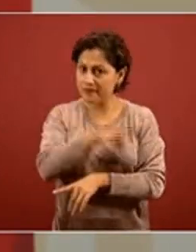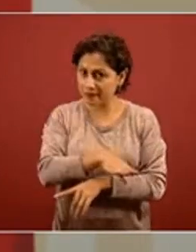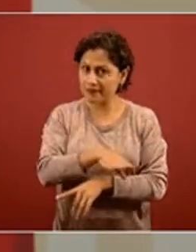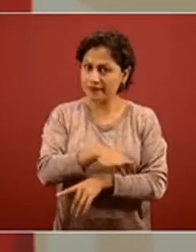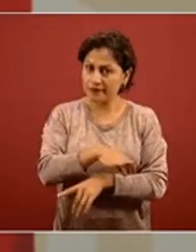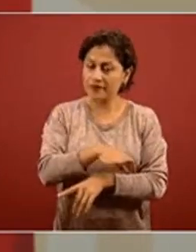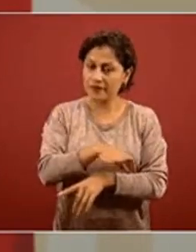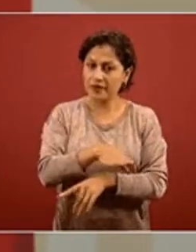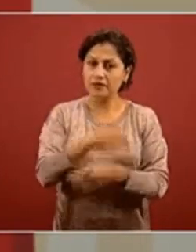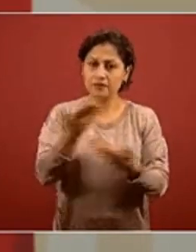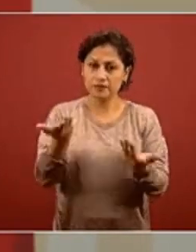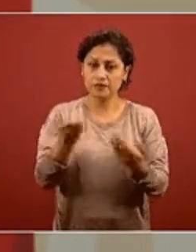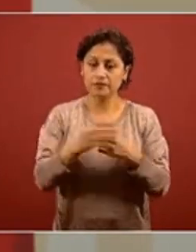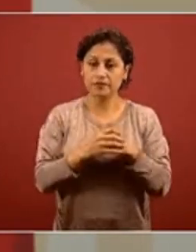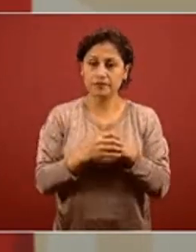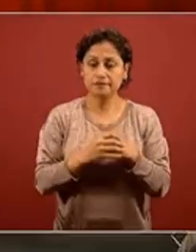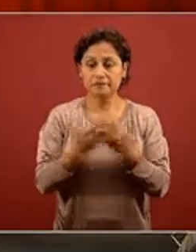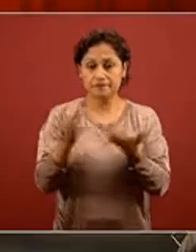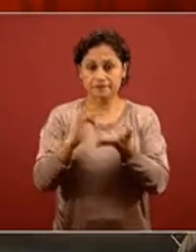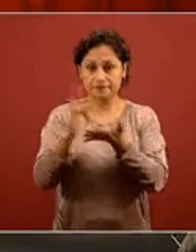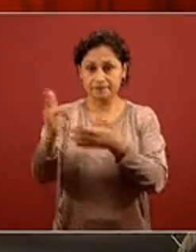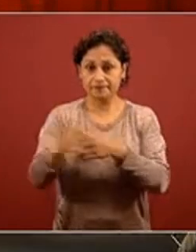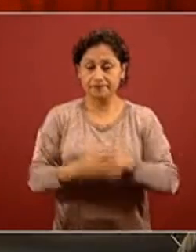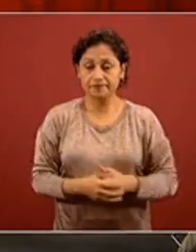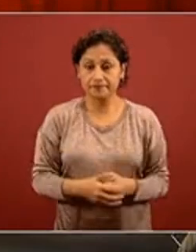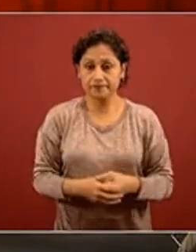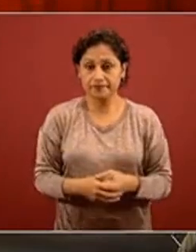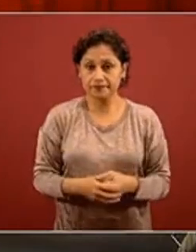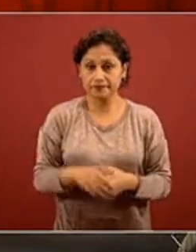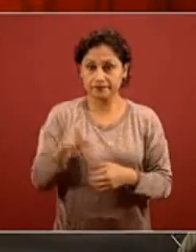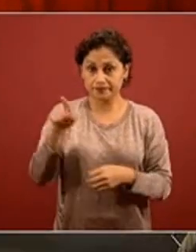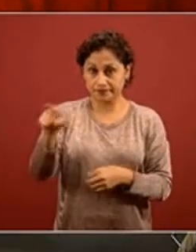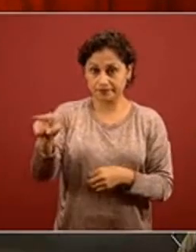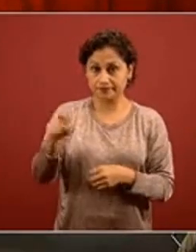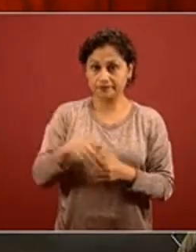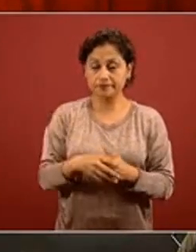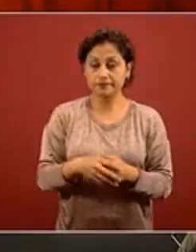otros daños. Gracias. Usted.